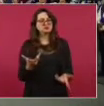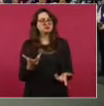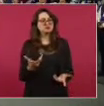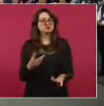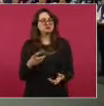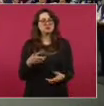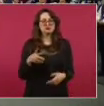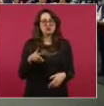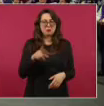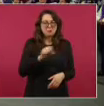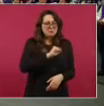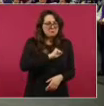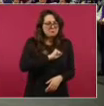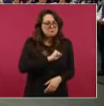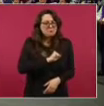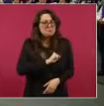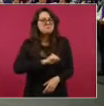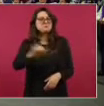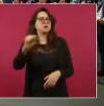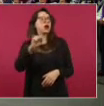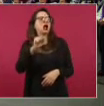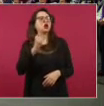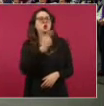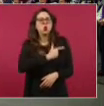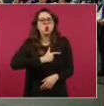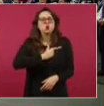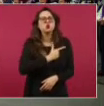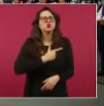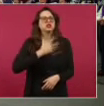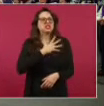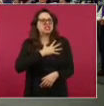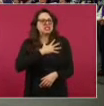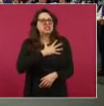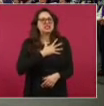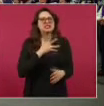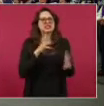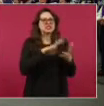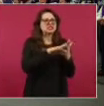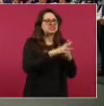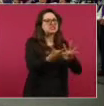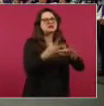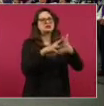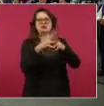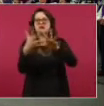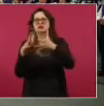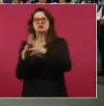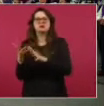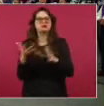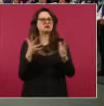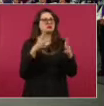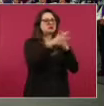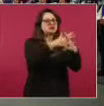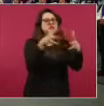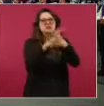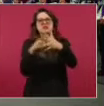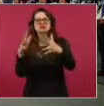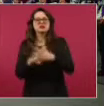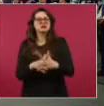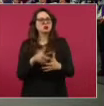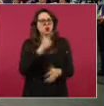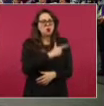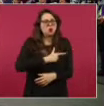sedientos de desorden, sangre y violencia, sino hombres que quisieron la